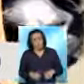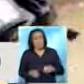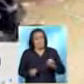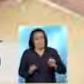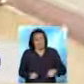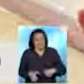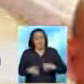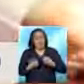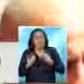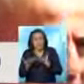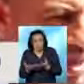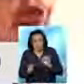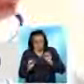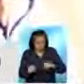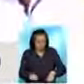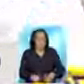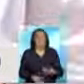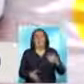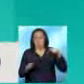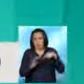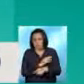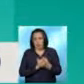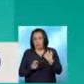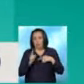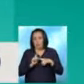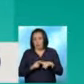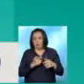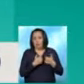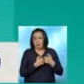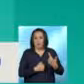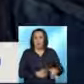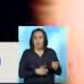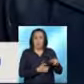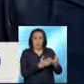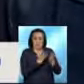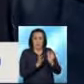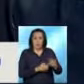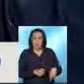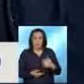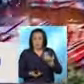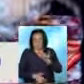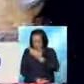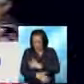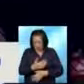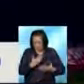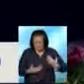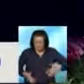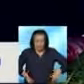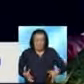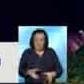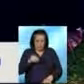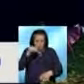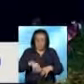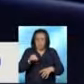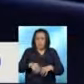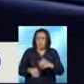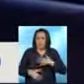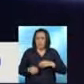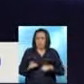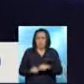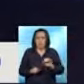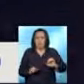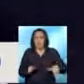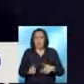que fue ella quien asesinó a su ex enamorado, el joven estudiante hallado descuartizado dentro de una bolsa en San Juan del Lurigancho.